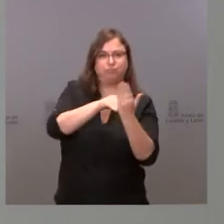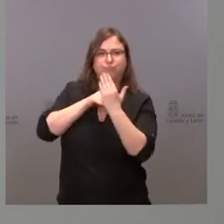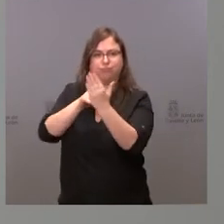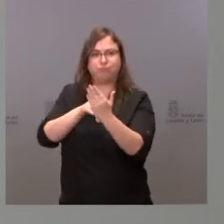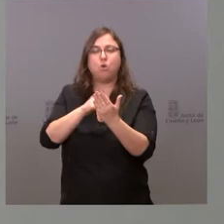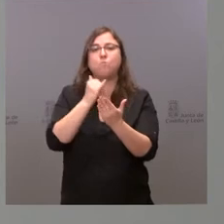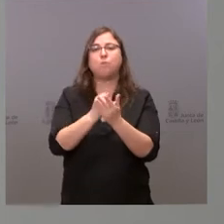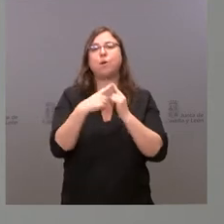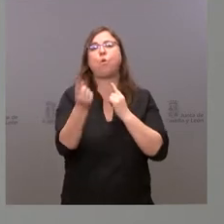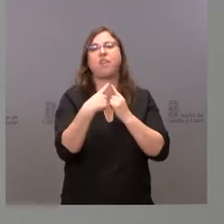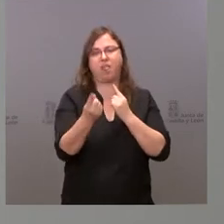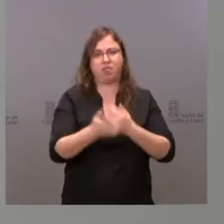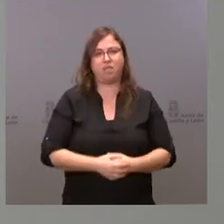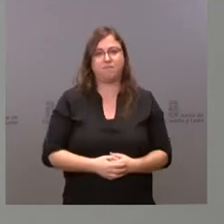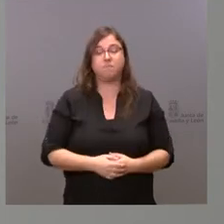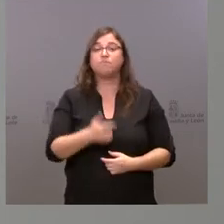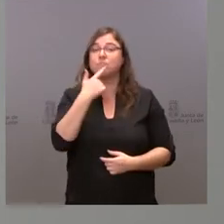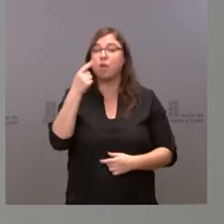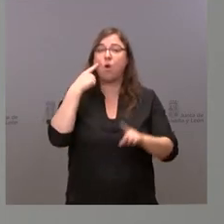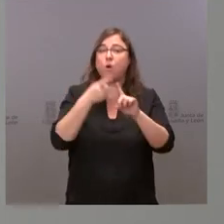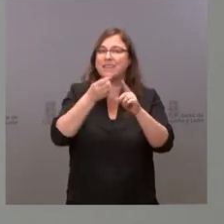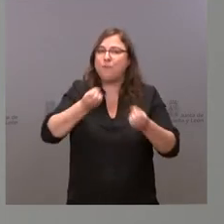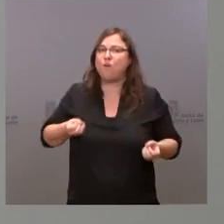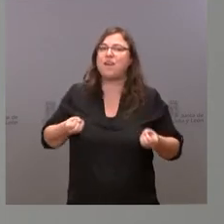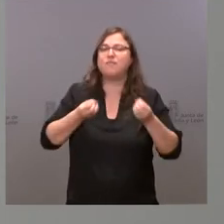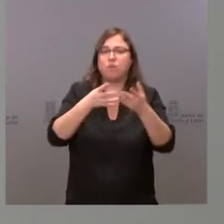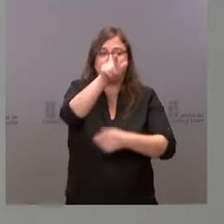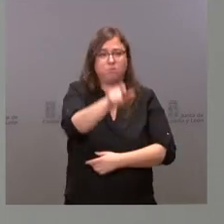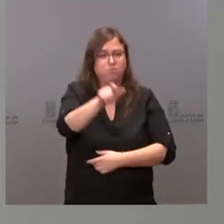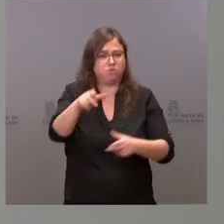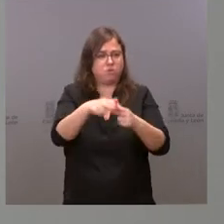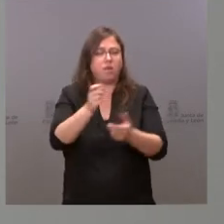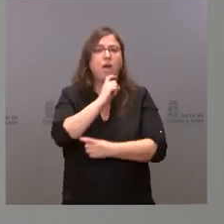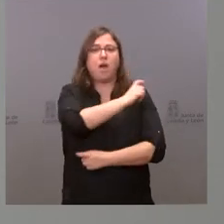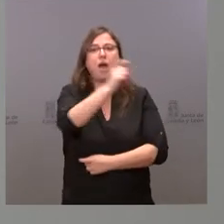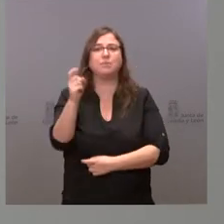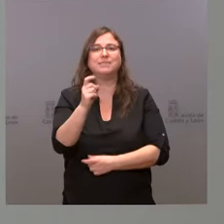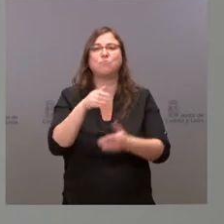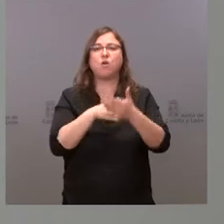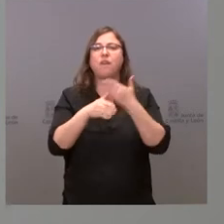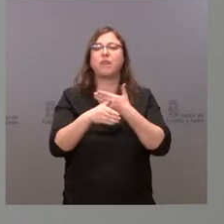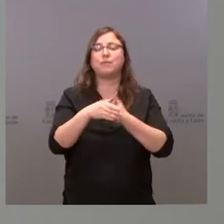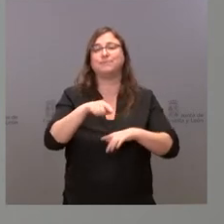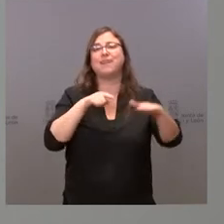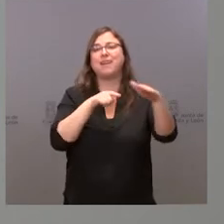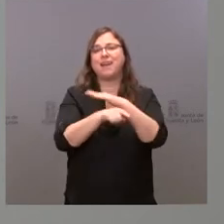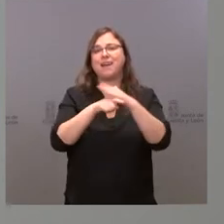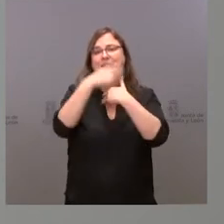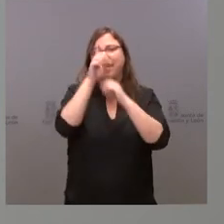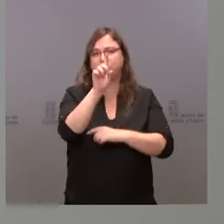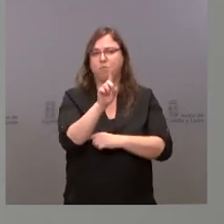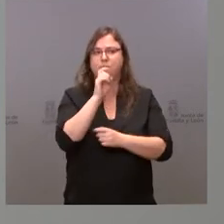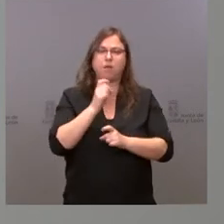evidentemente será informada a la población a través de las unidades territoriales de las gerencias de atención primaria